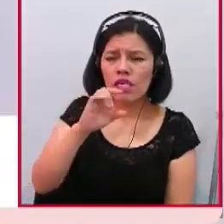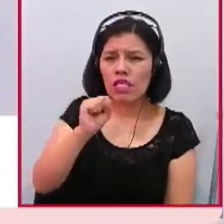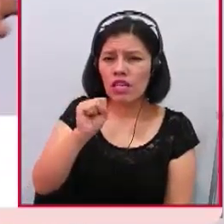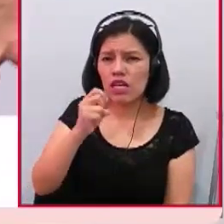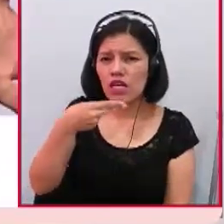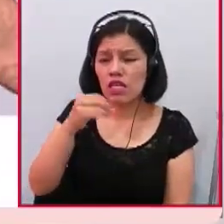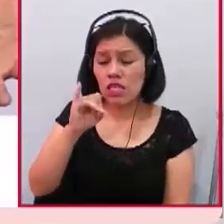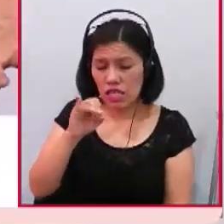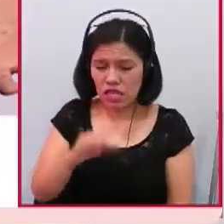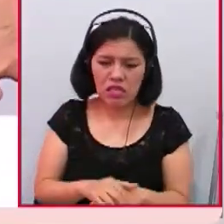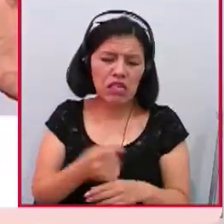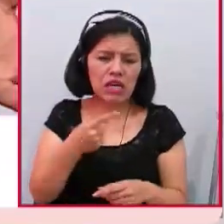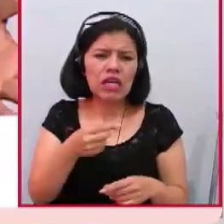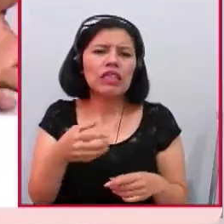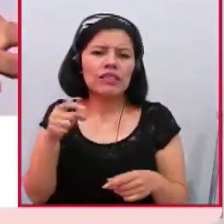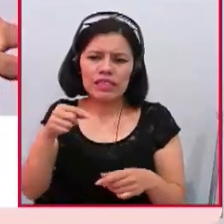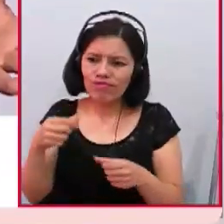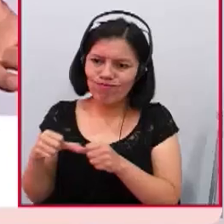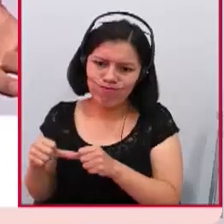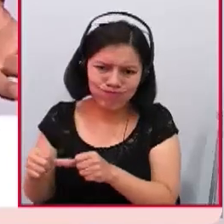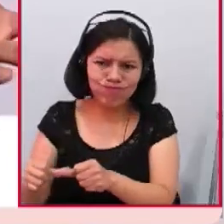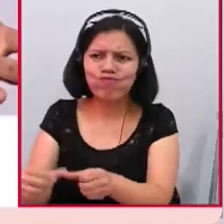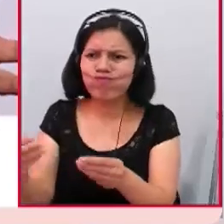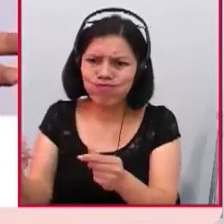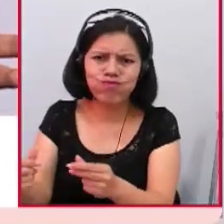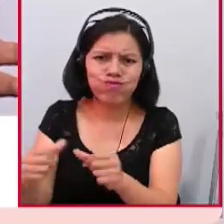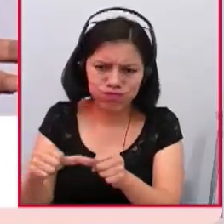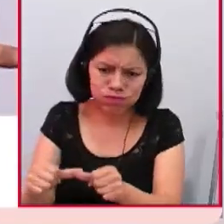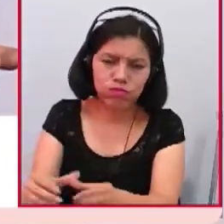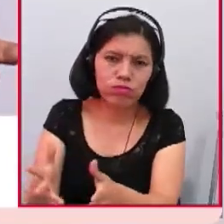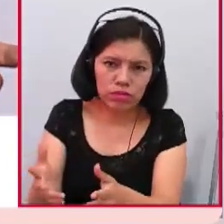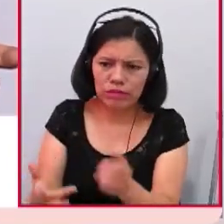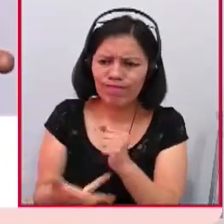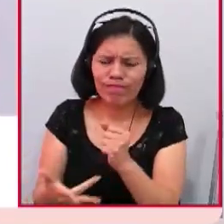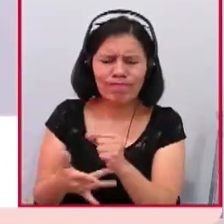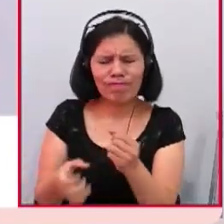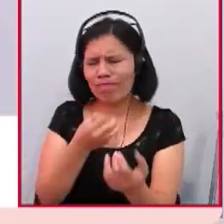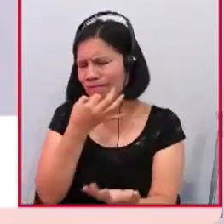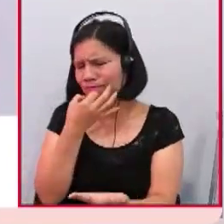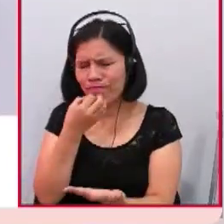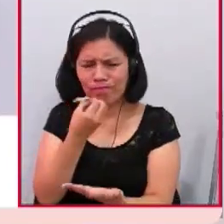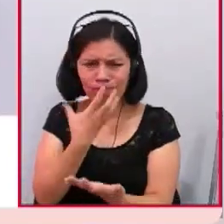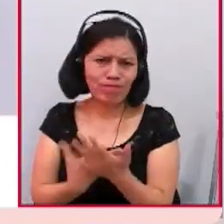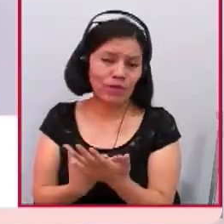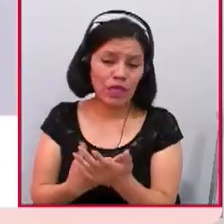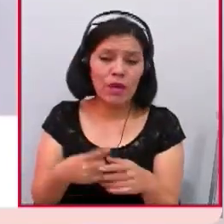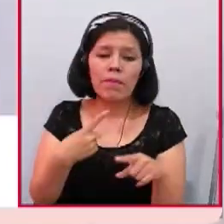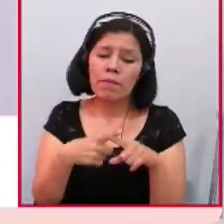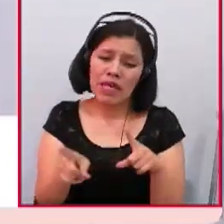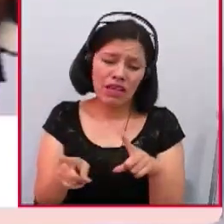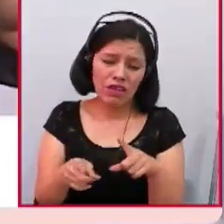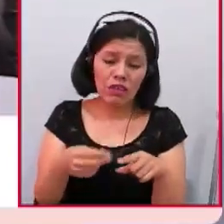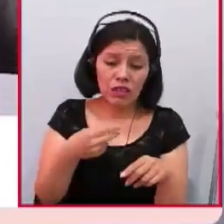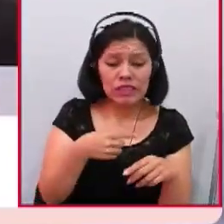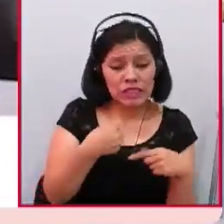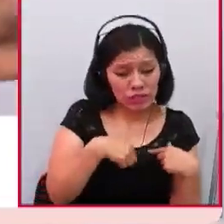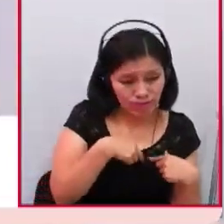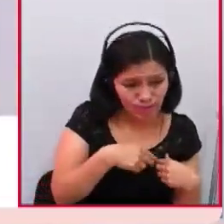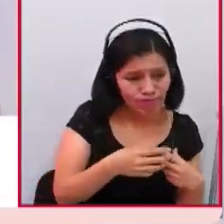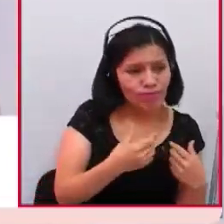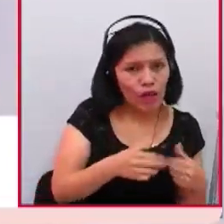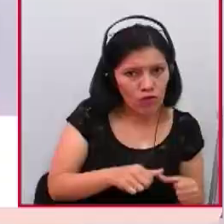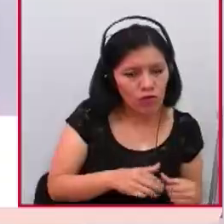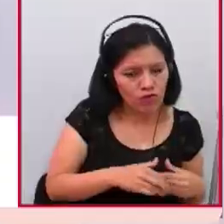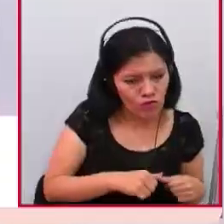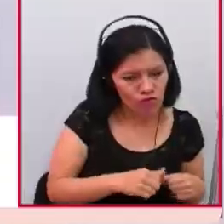del layout antiguo de la fundición, por eso no hemos migrado a esa tecnología, creo, ¿no? Básicamente. Sí.